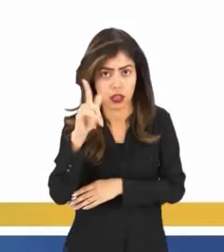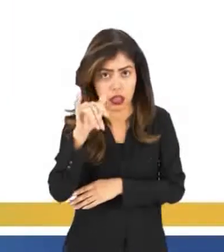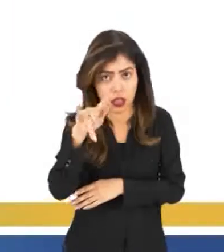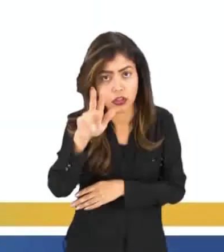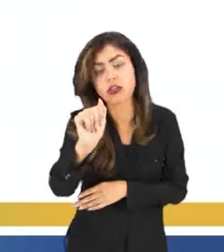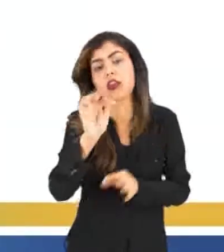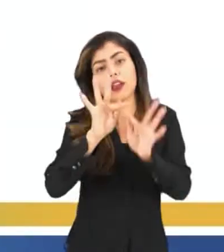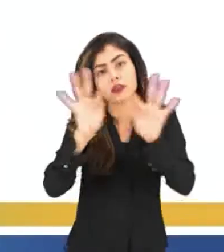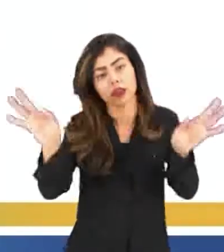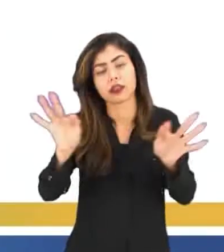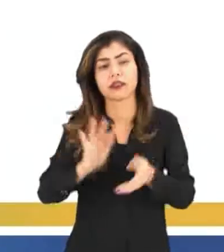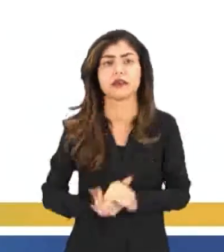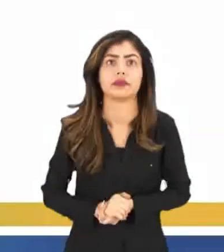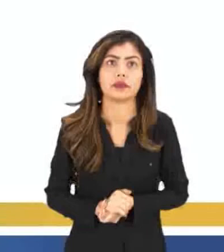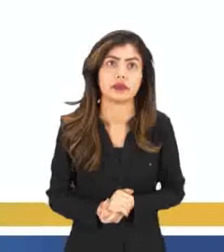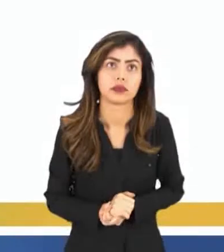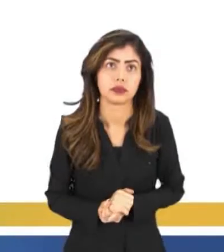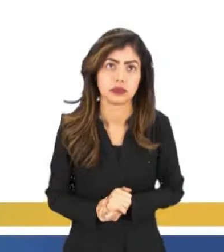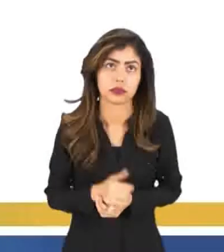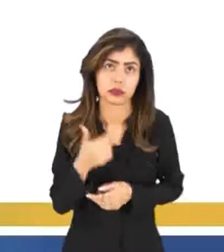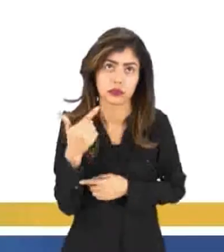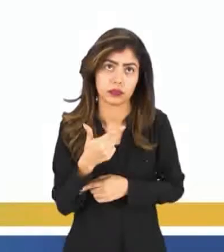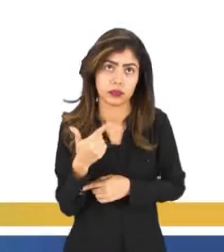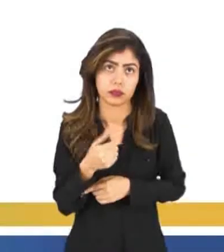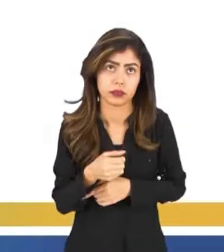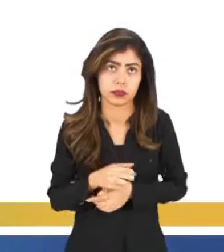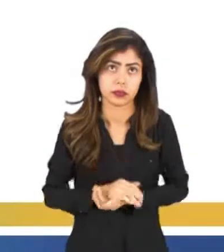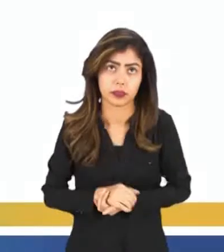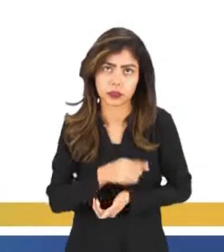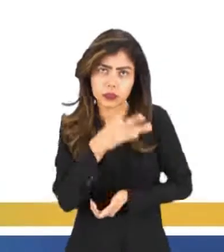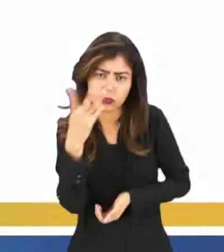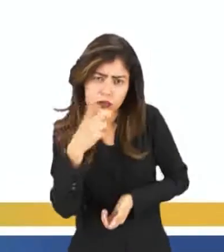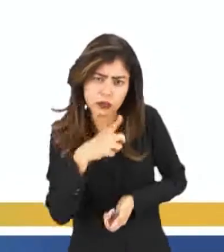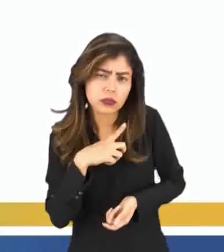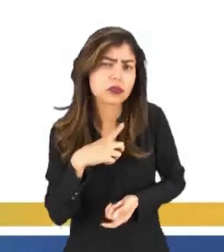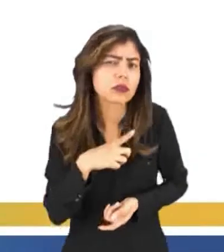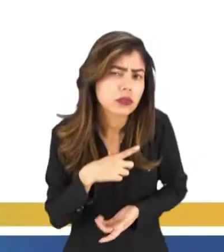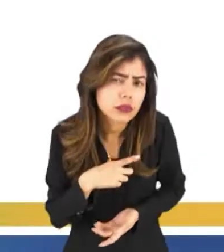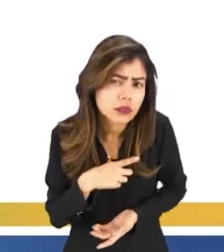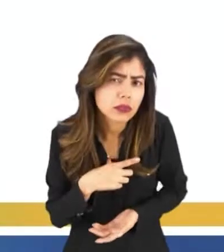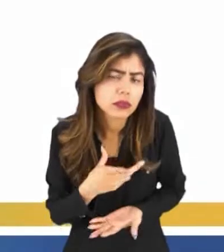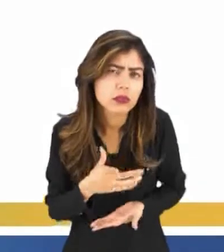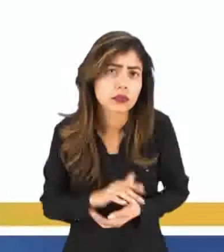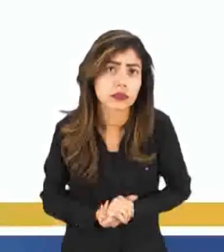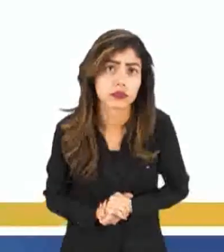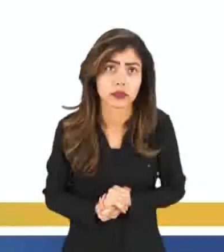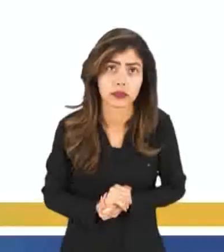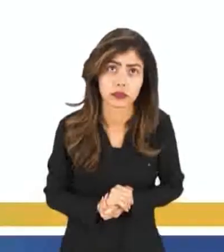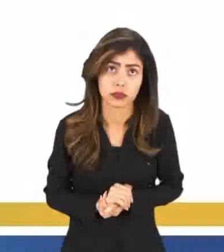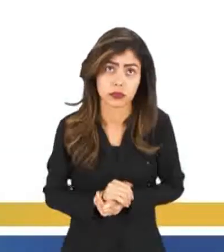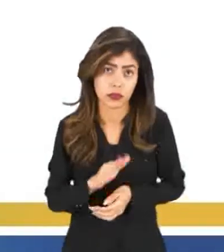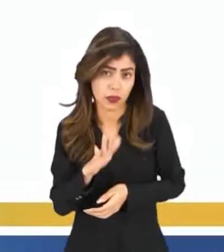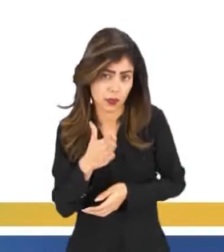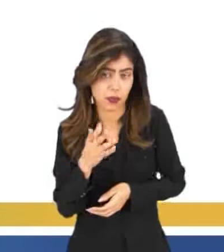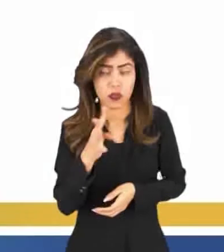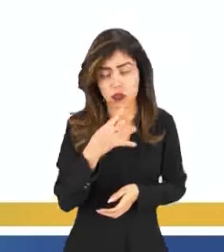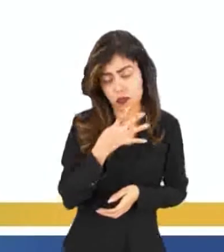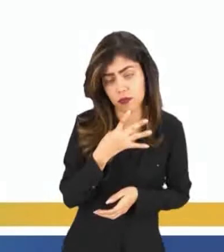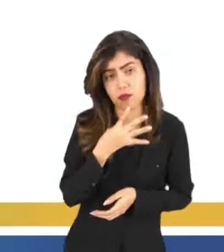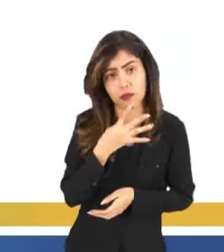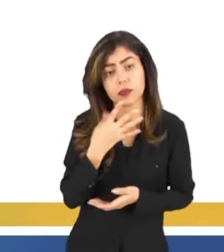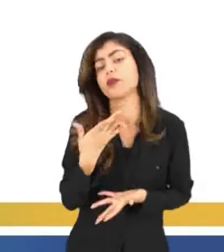y para establecer relación lógica entre las oraciones dos cuantos tipos de conectores